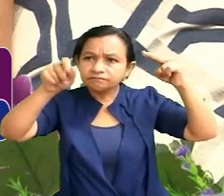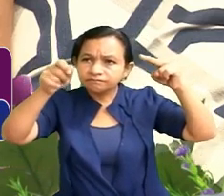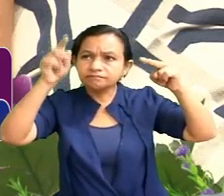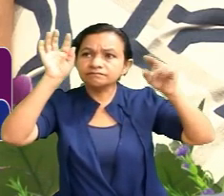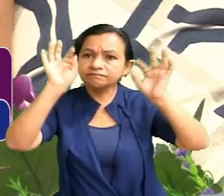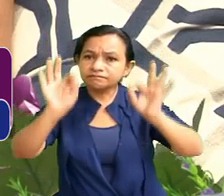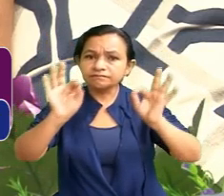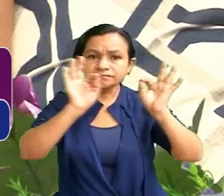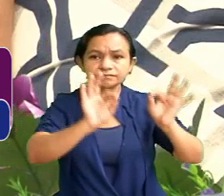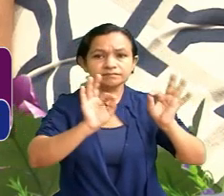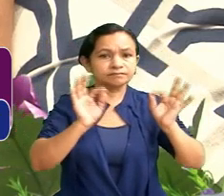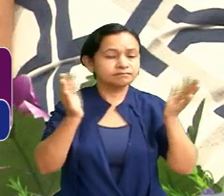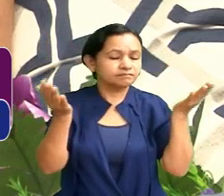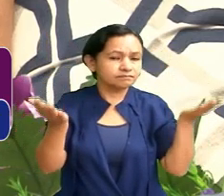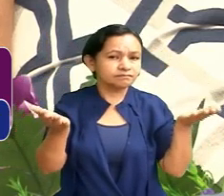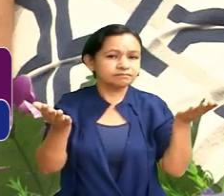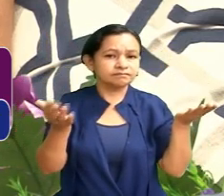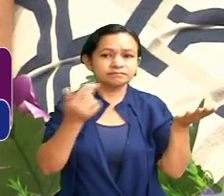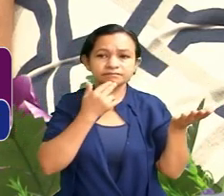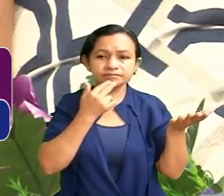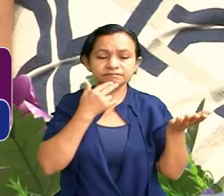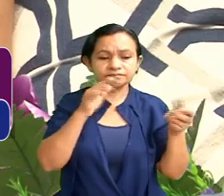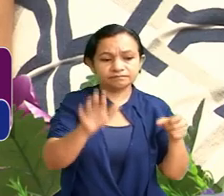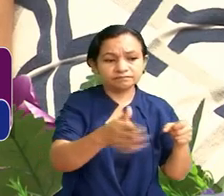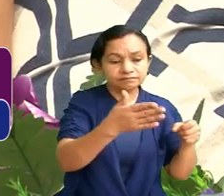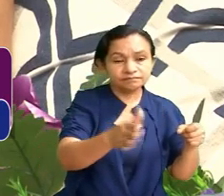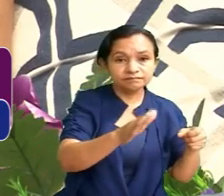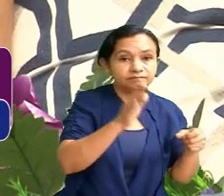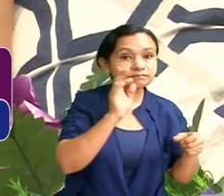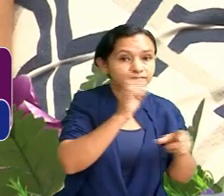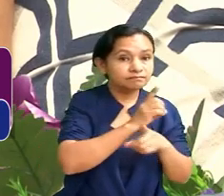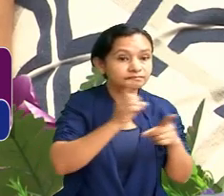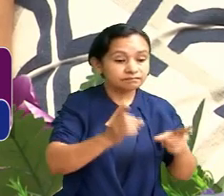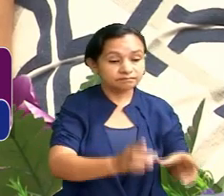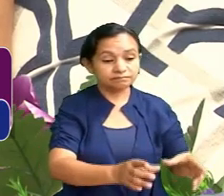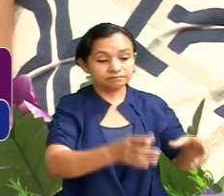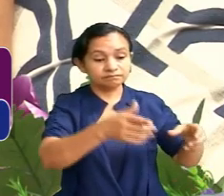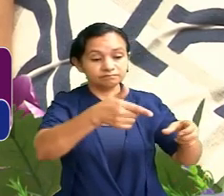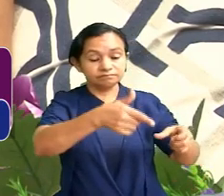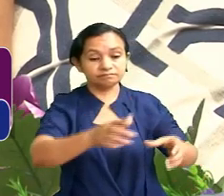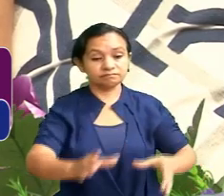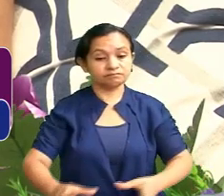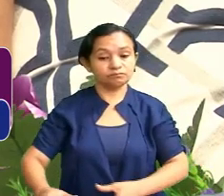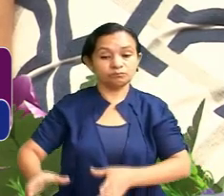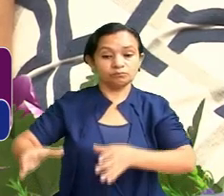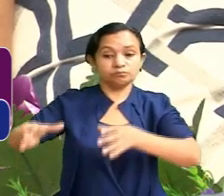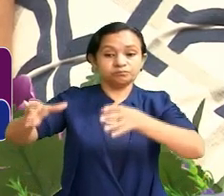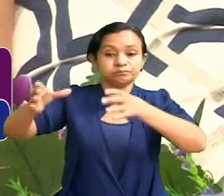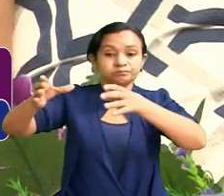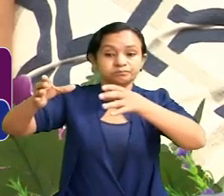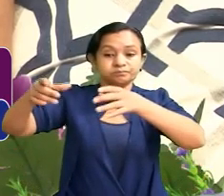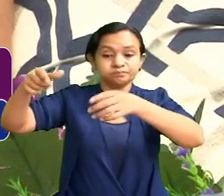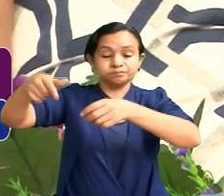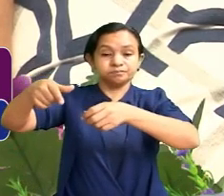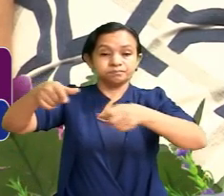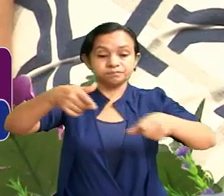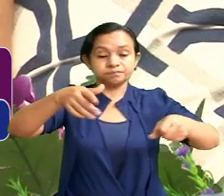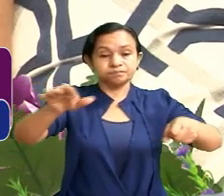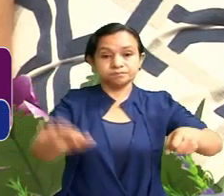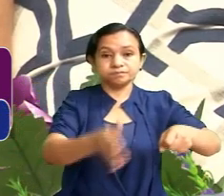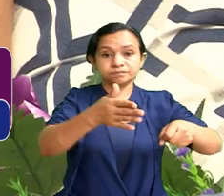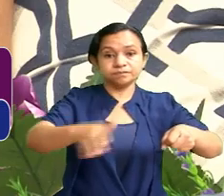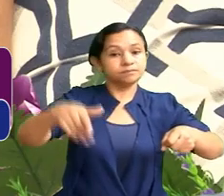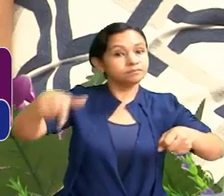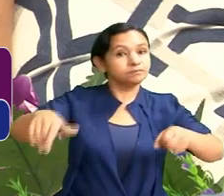qué sé yo el que el negocio en sí ya que cocina con tanque de gas que estés con las medidas o que las conexiones eléctricas